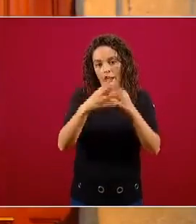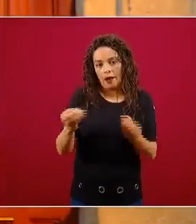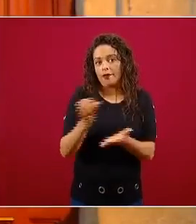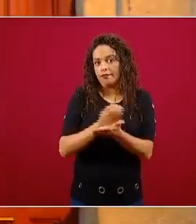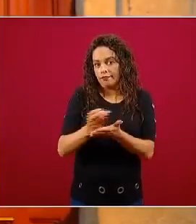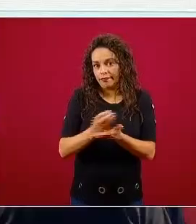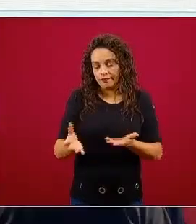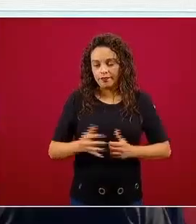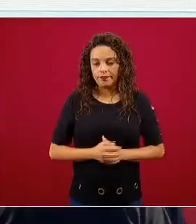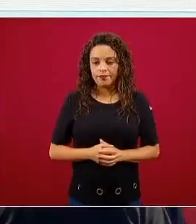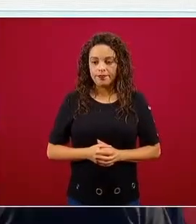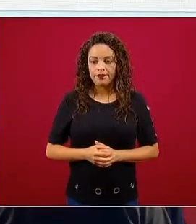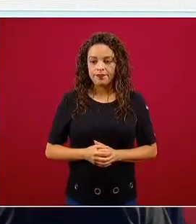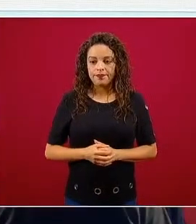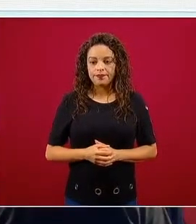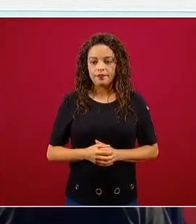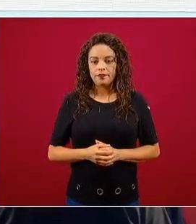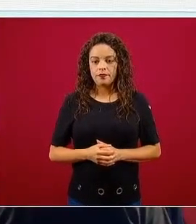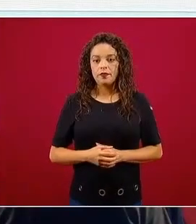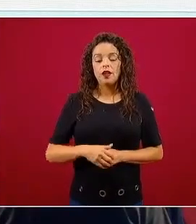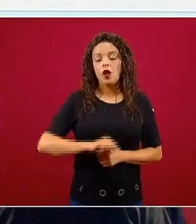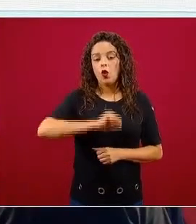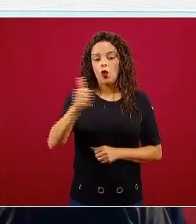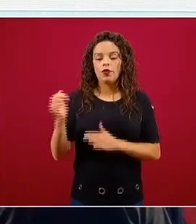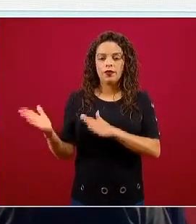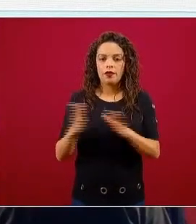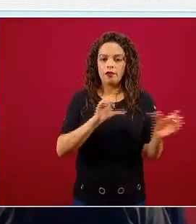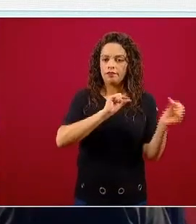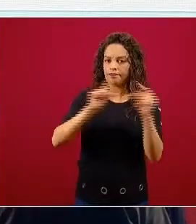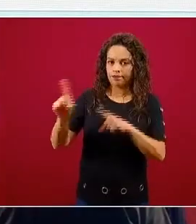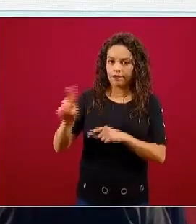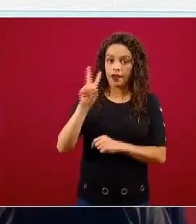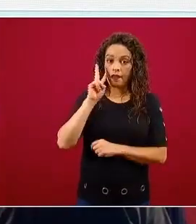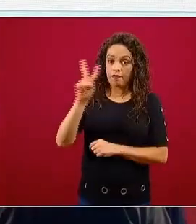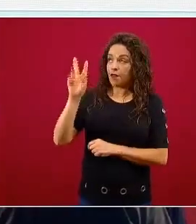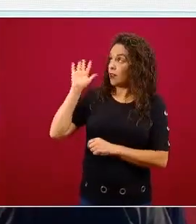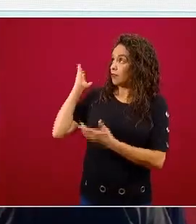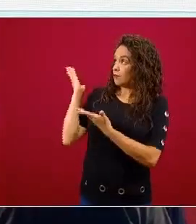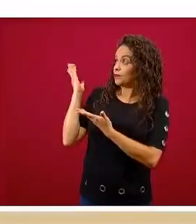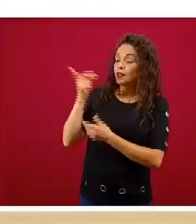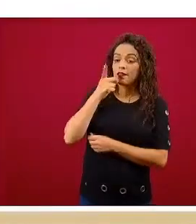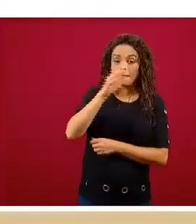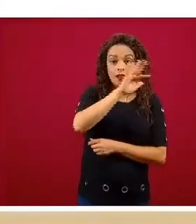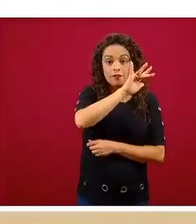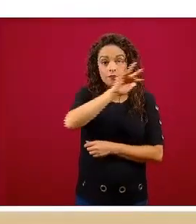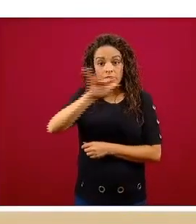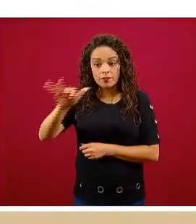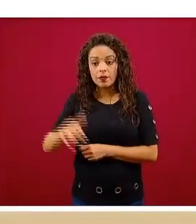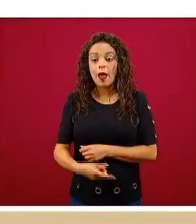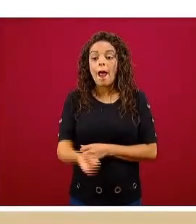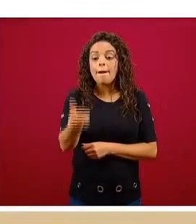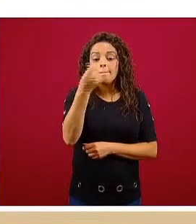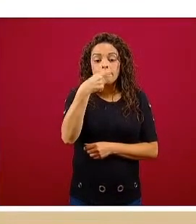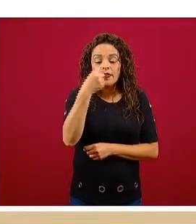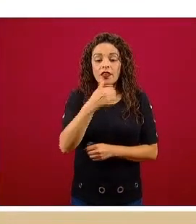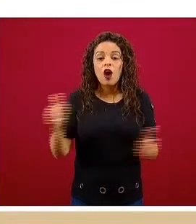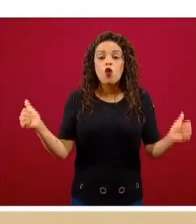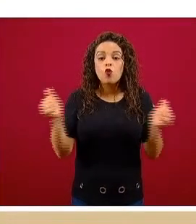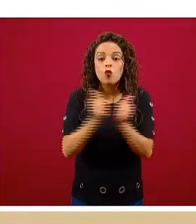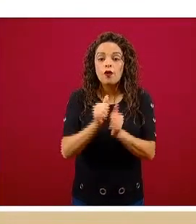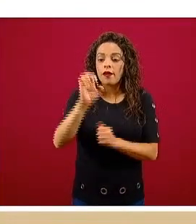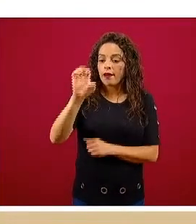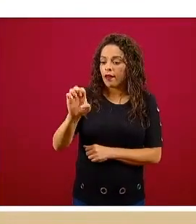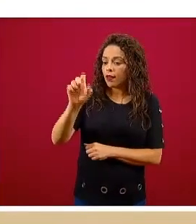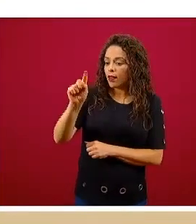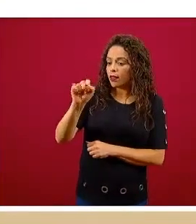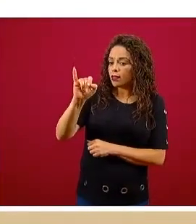Y medicina con ética. Esto es muy importante, ¿no? Debemos de